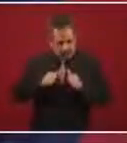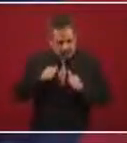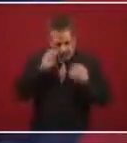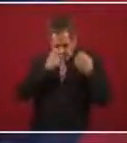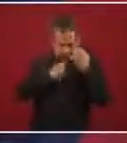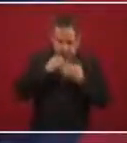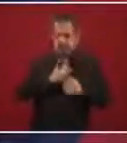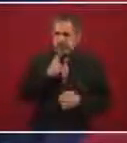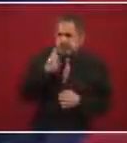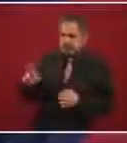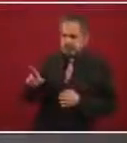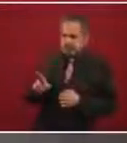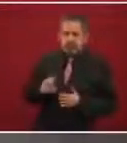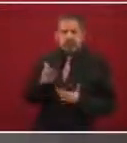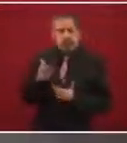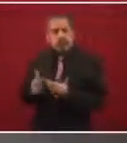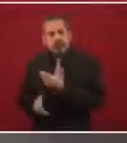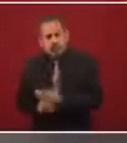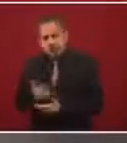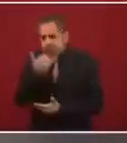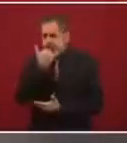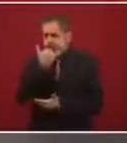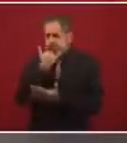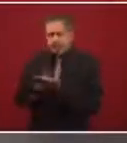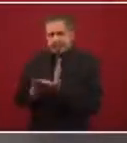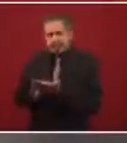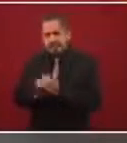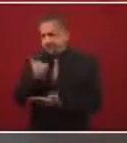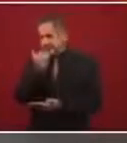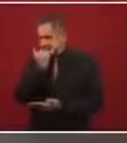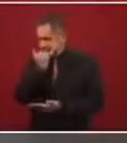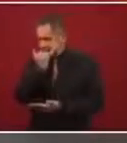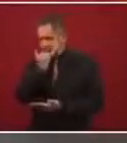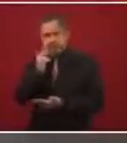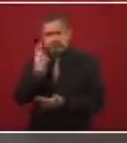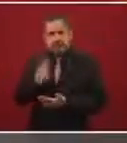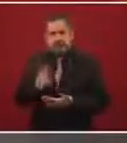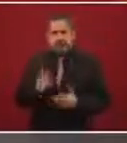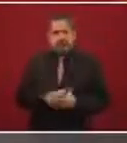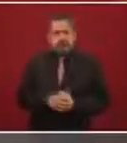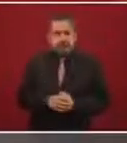que ofrezco disculpa, y esto